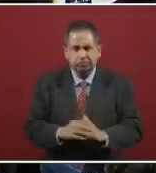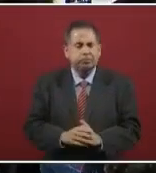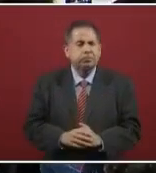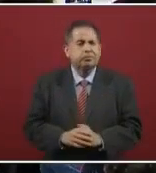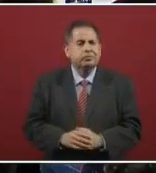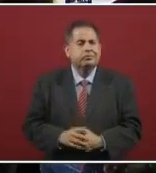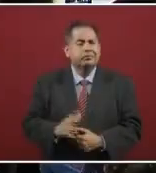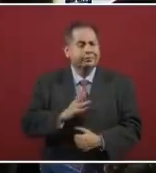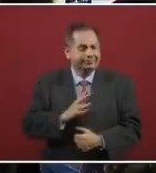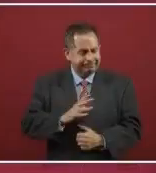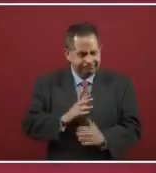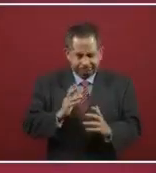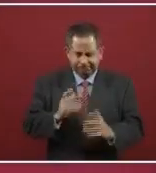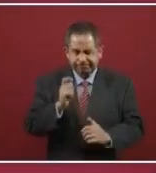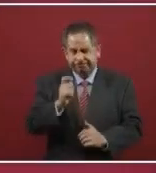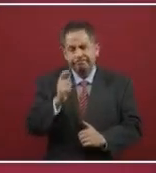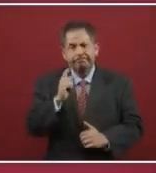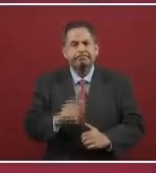Tenemos que